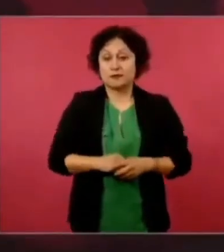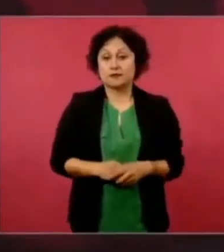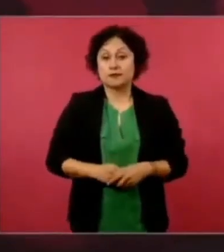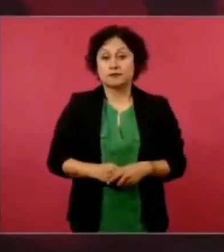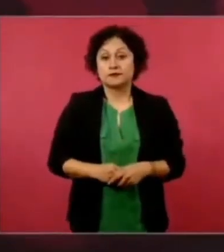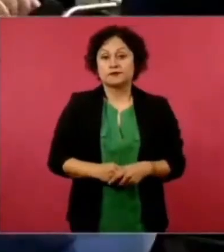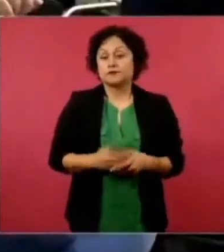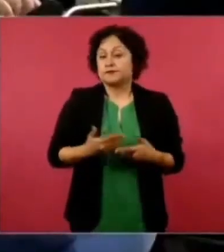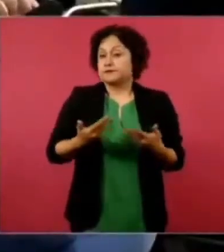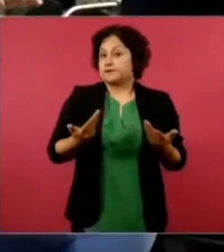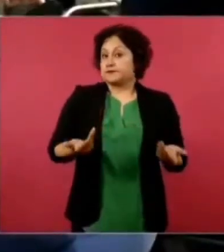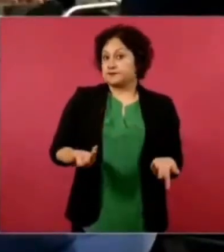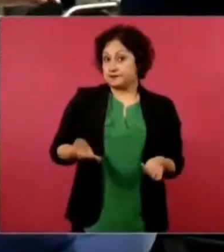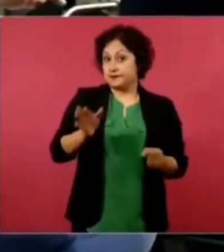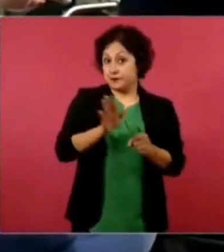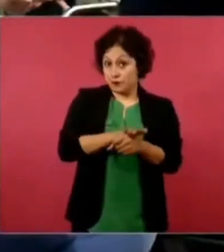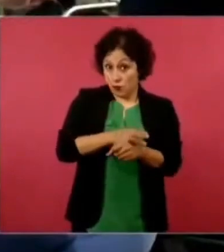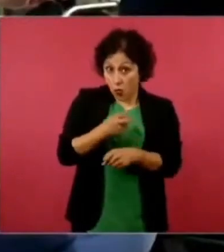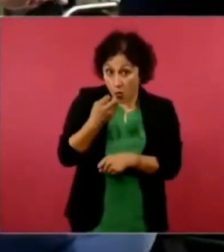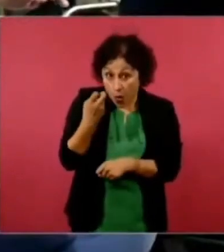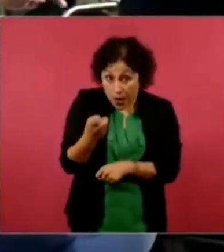Bueno, por eso nada más